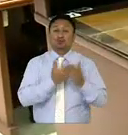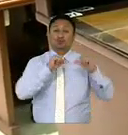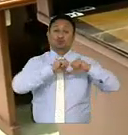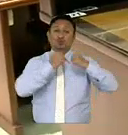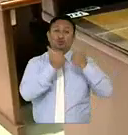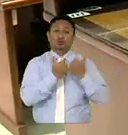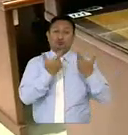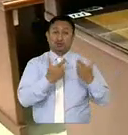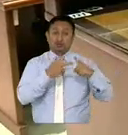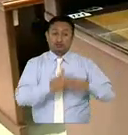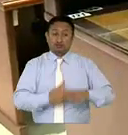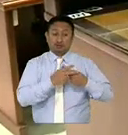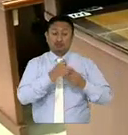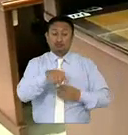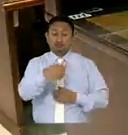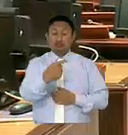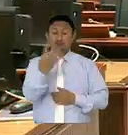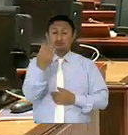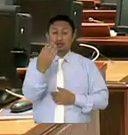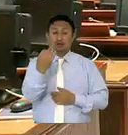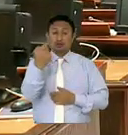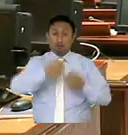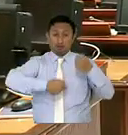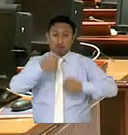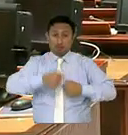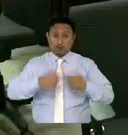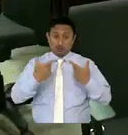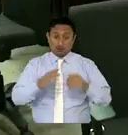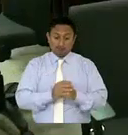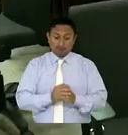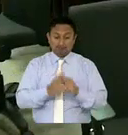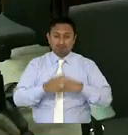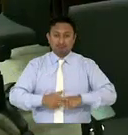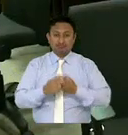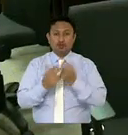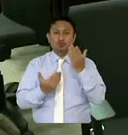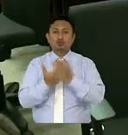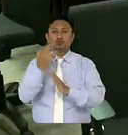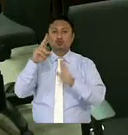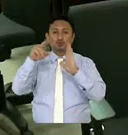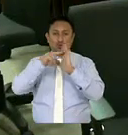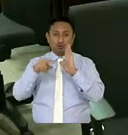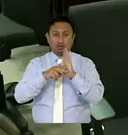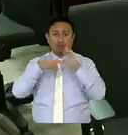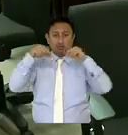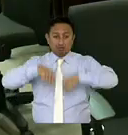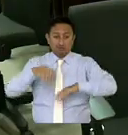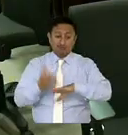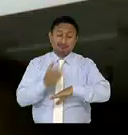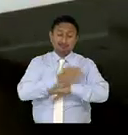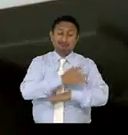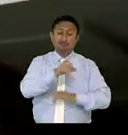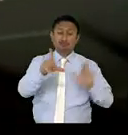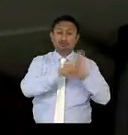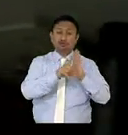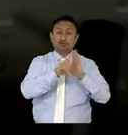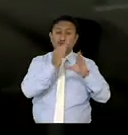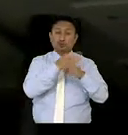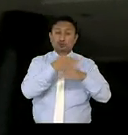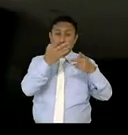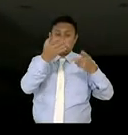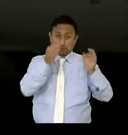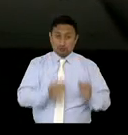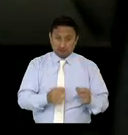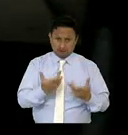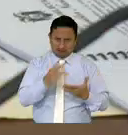instalará el próximo 14 de mayo arranca con nuevas reglas que fueron aprobadas en la Ley Orgánica de la Función Legislativa. Una